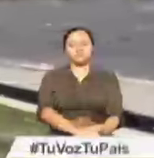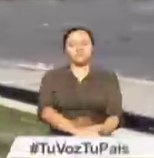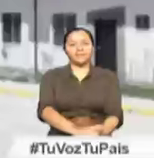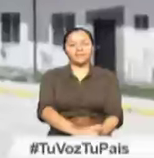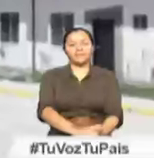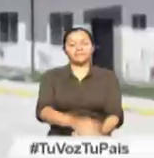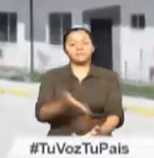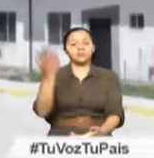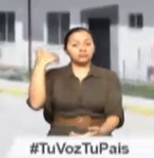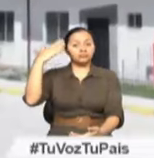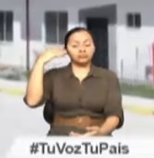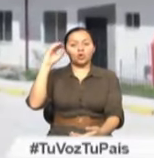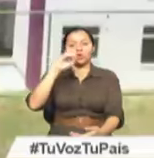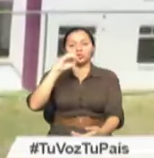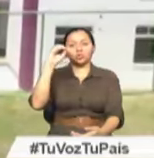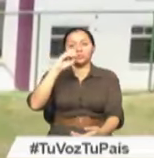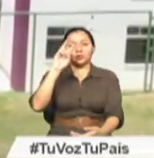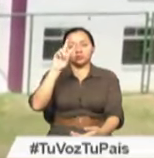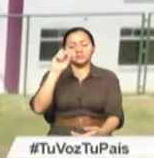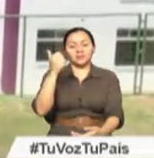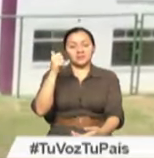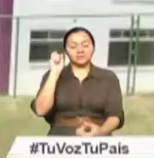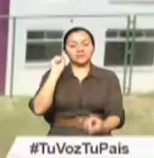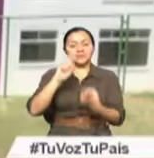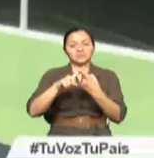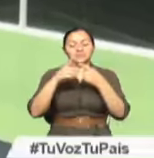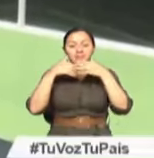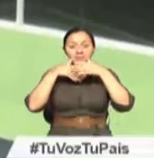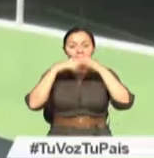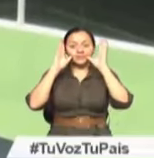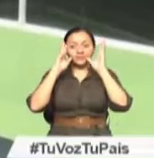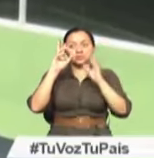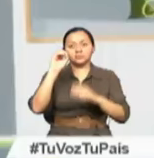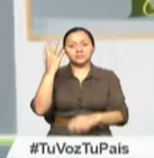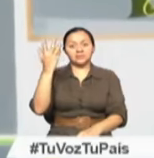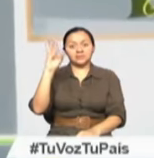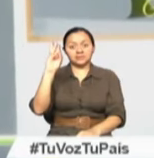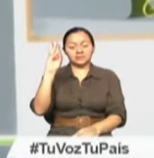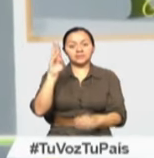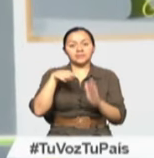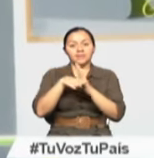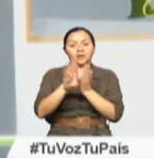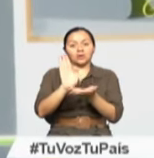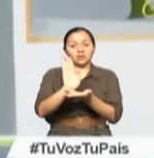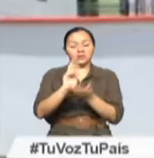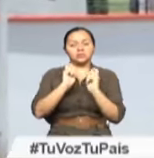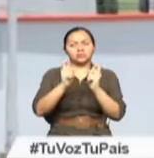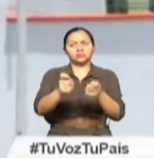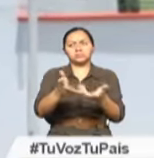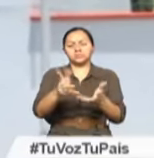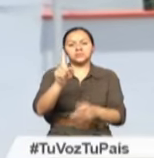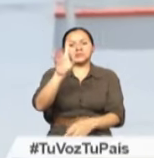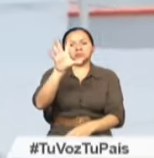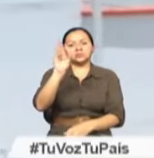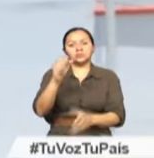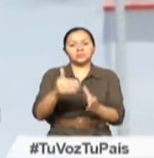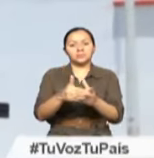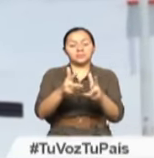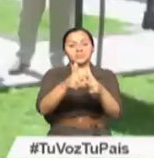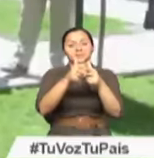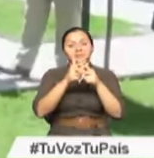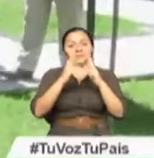Desde octubre de 2010 hasta diciembre de 2016, el VIES ha entregado aproximadamente 150,000 préstamos